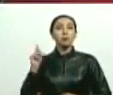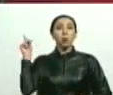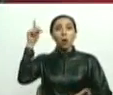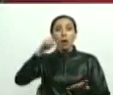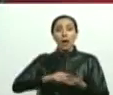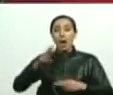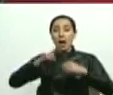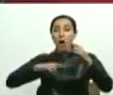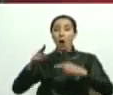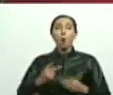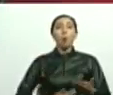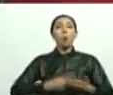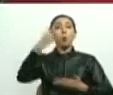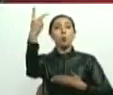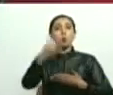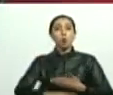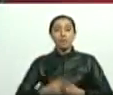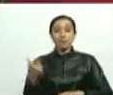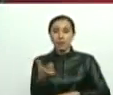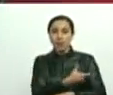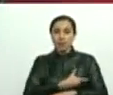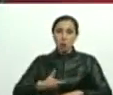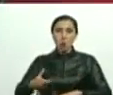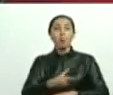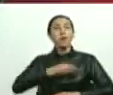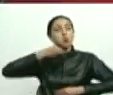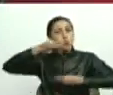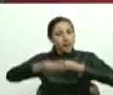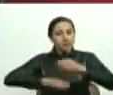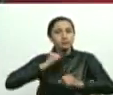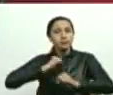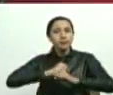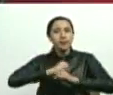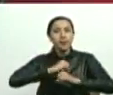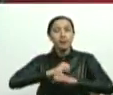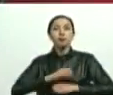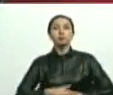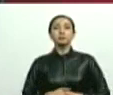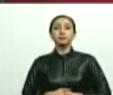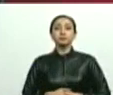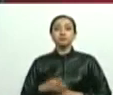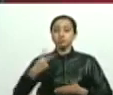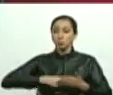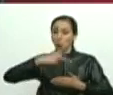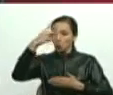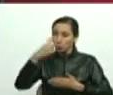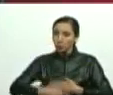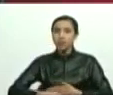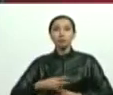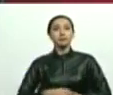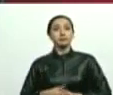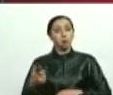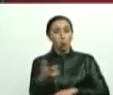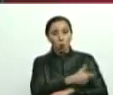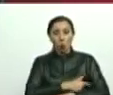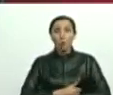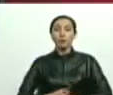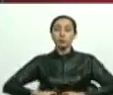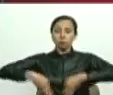de programas de gobierno en acción, de programas de acción de gobierno